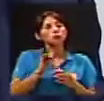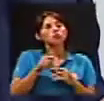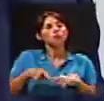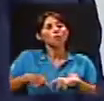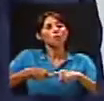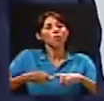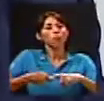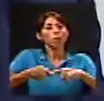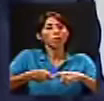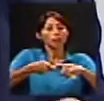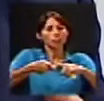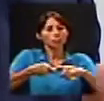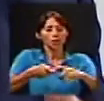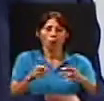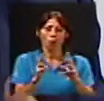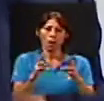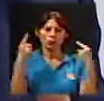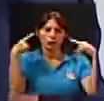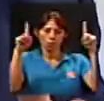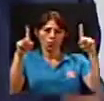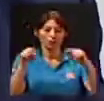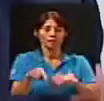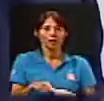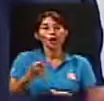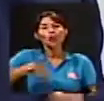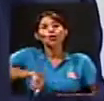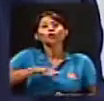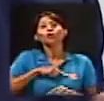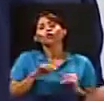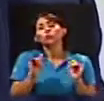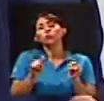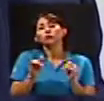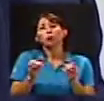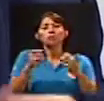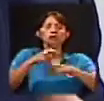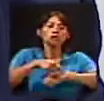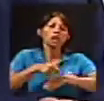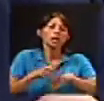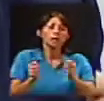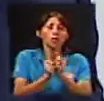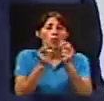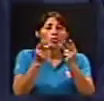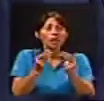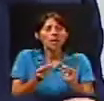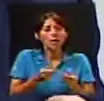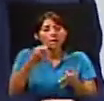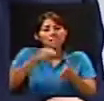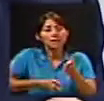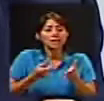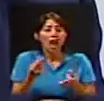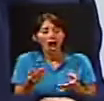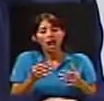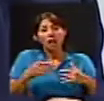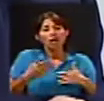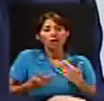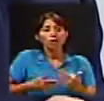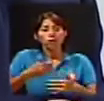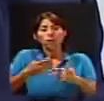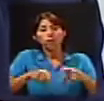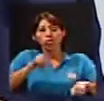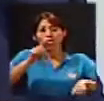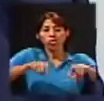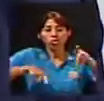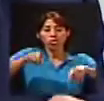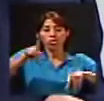tomar. Hemos jugado de Pedrito de Lobo por mucho tiempo con el tema fiscal y creo que ya no solamente